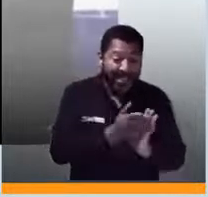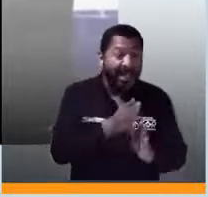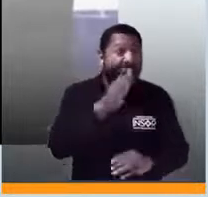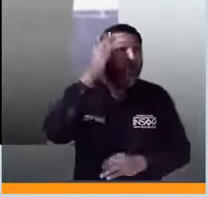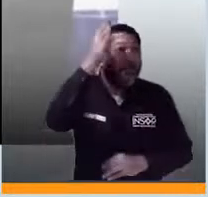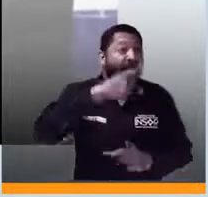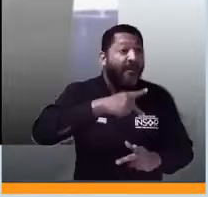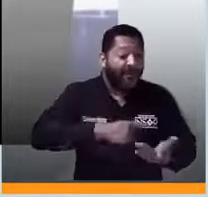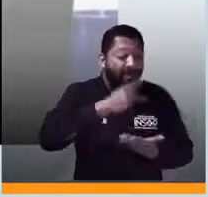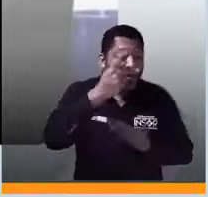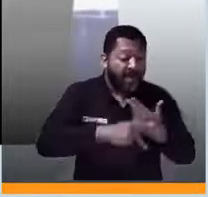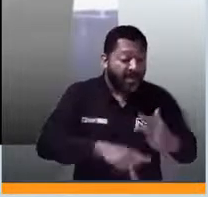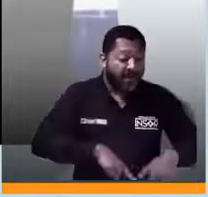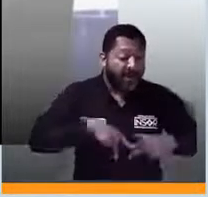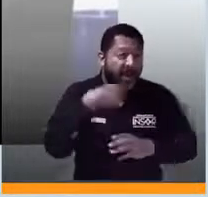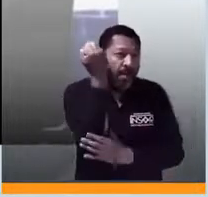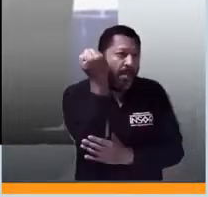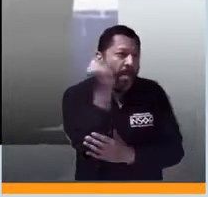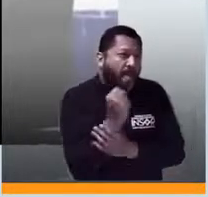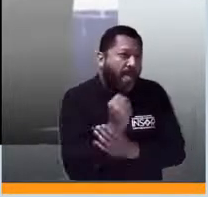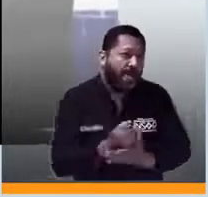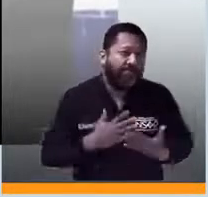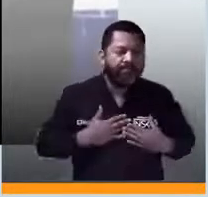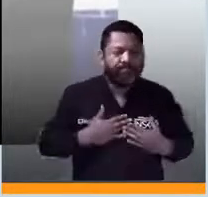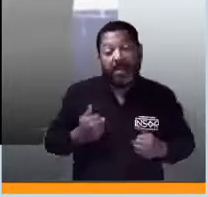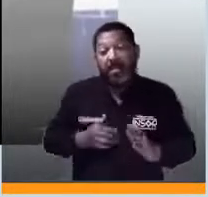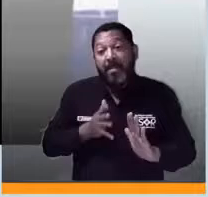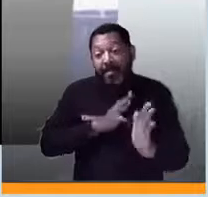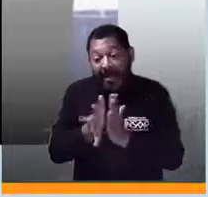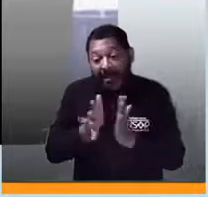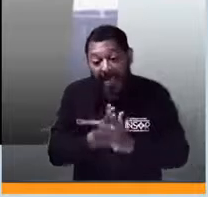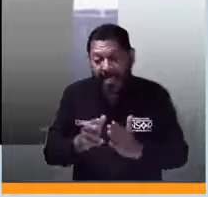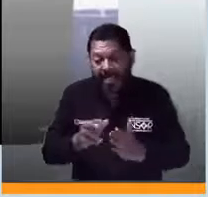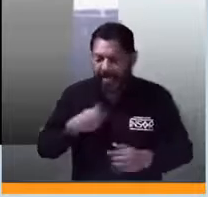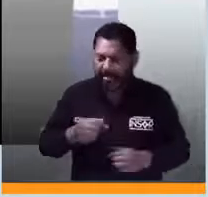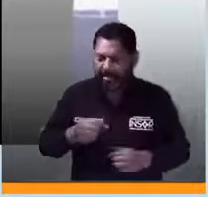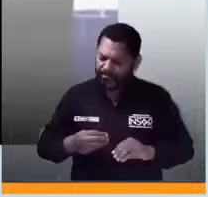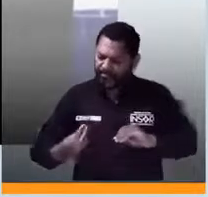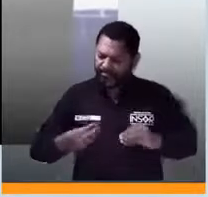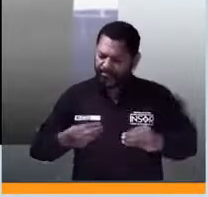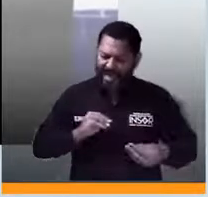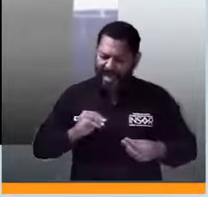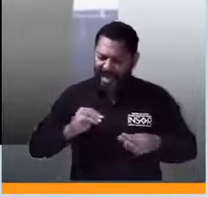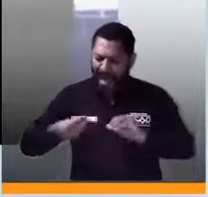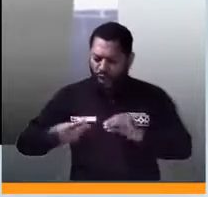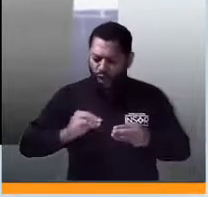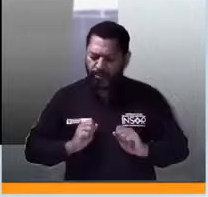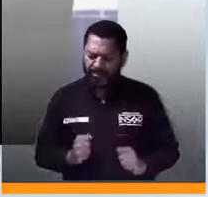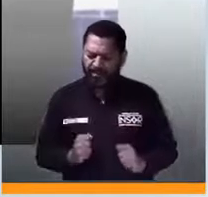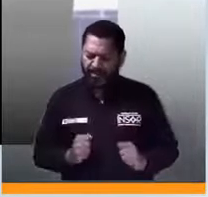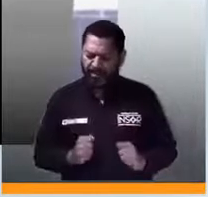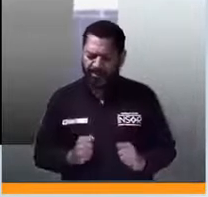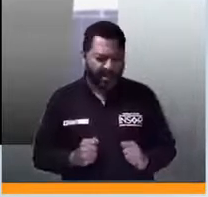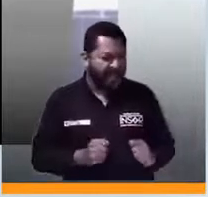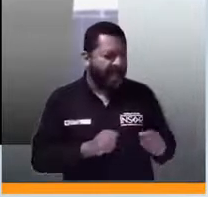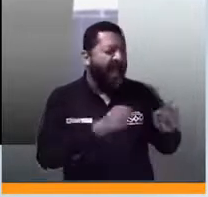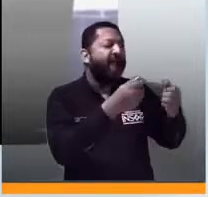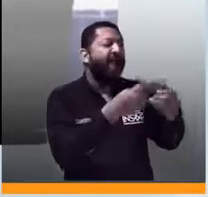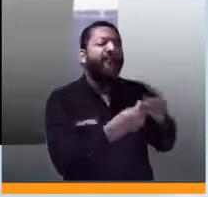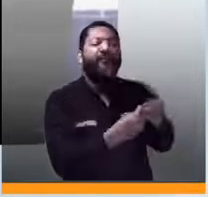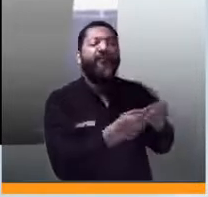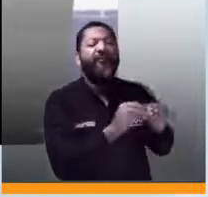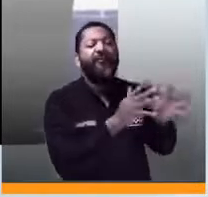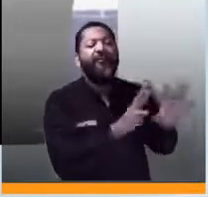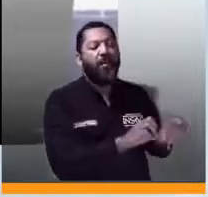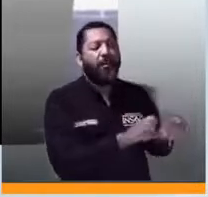su proyecto de vida a futuro. Así que mi mensaje es ese, seamos resilientes más como el caucho, más como el acero y mucho menos frágiles